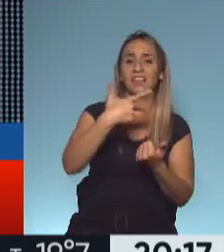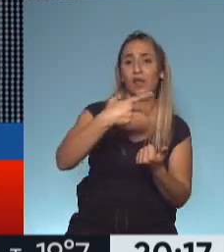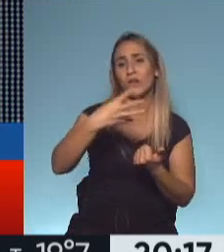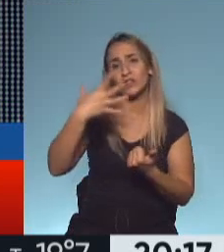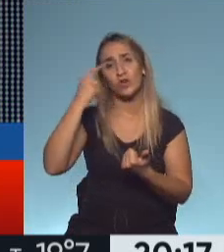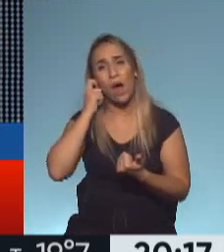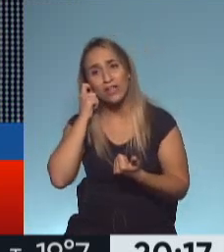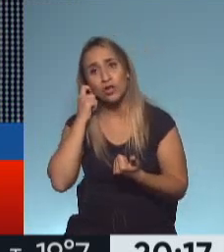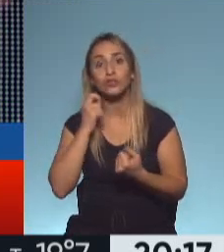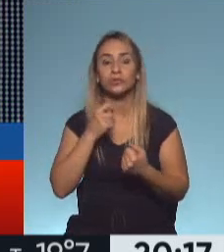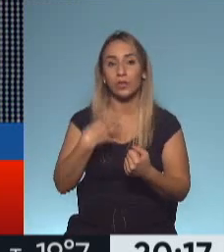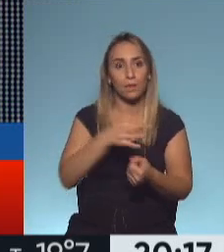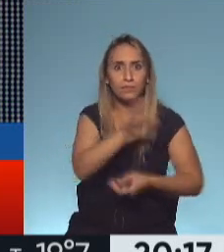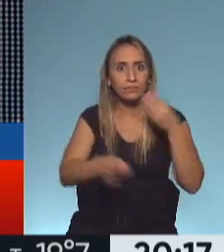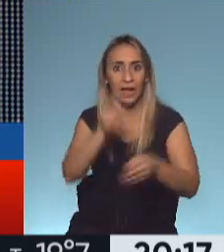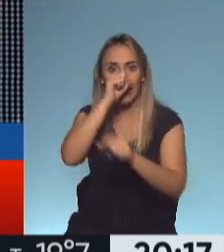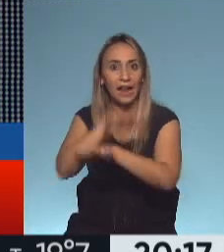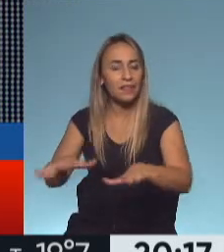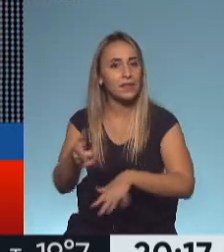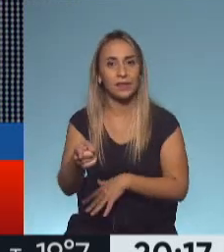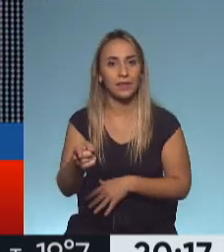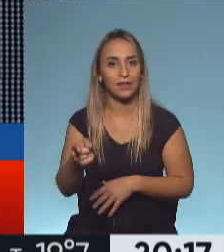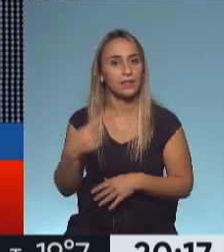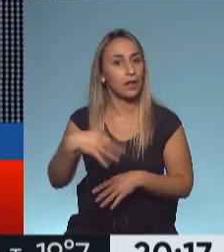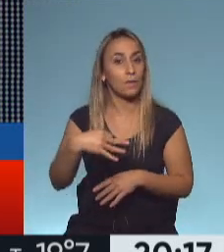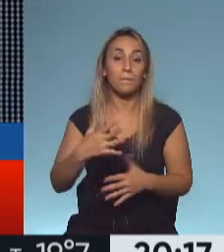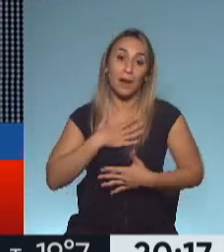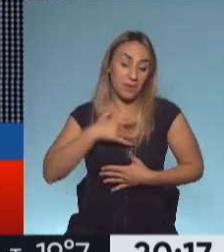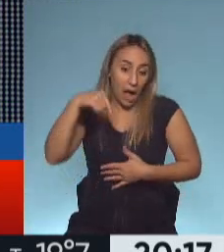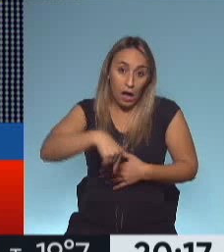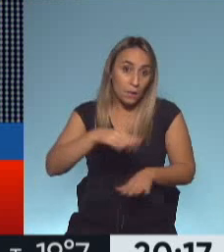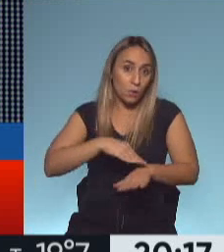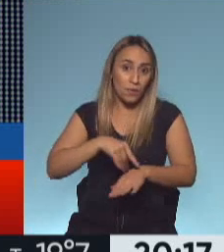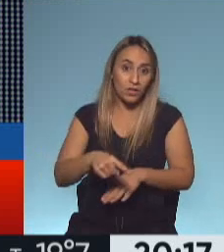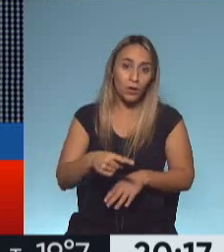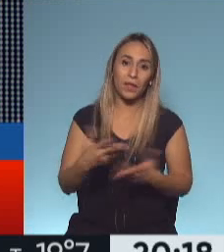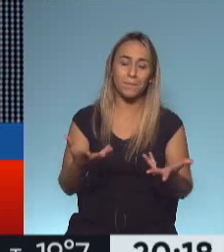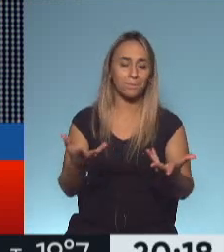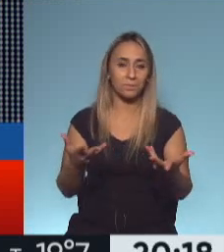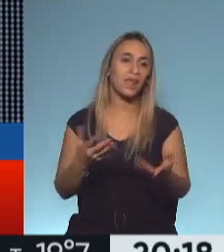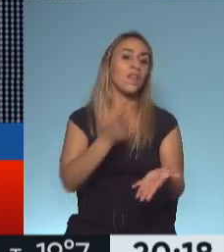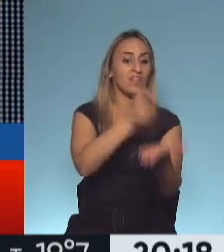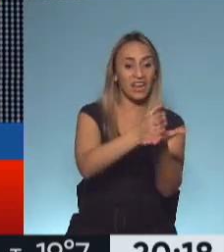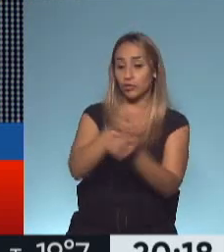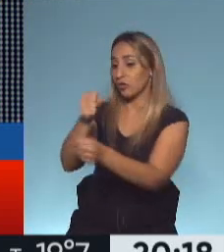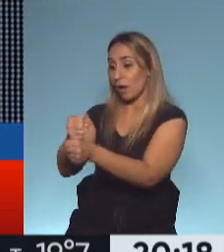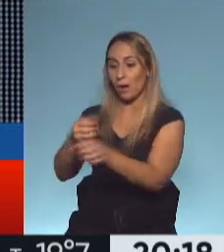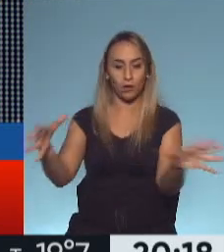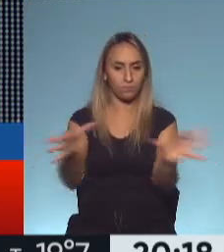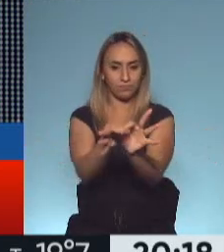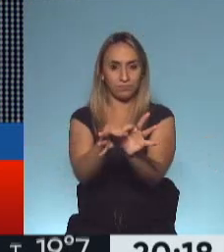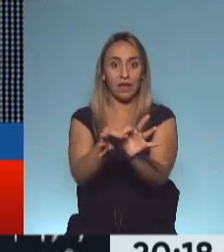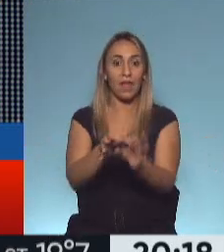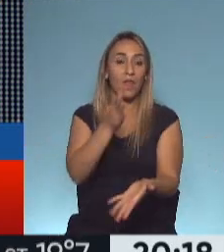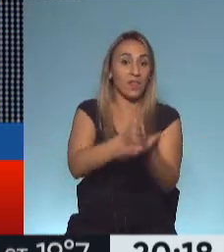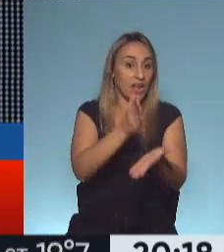barrios. Entonces, ahí es que hacemos jardines. Para mí es tiempo, este momento, de vincular derechos y trabajo. Es el derecho a la primera infancia y un